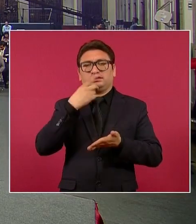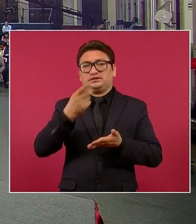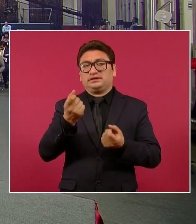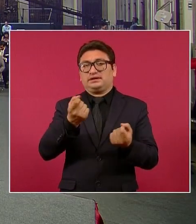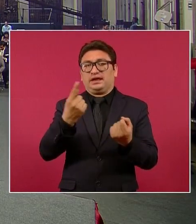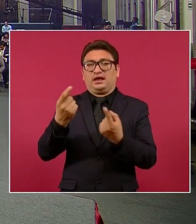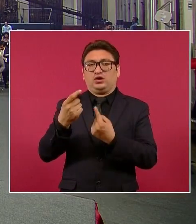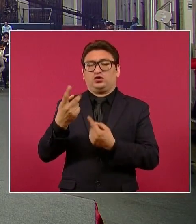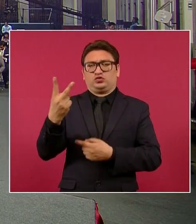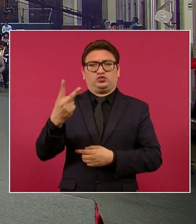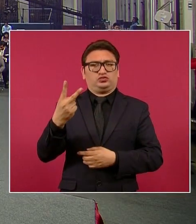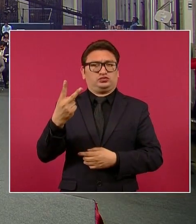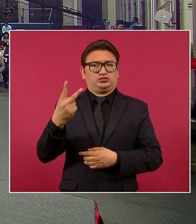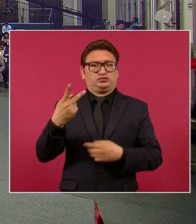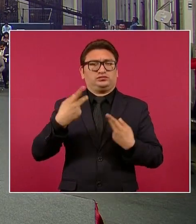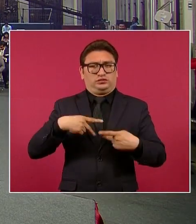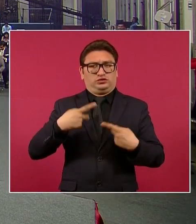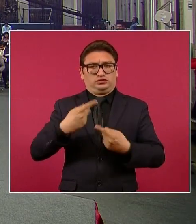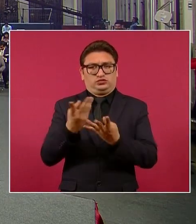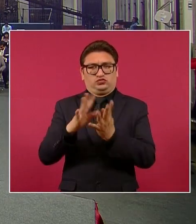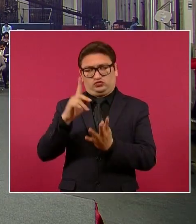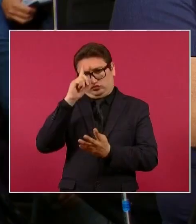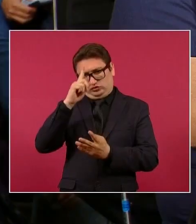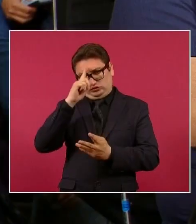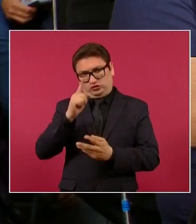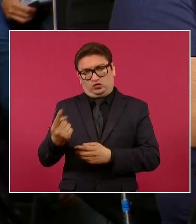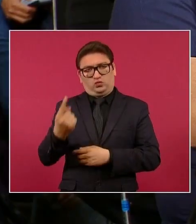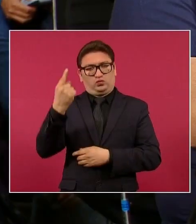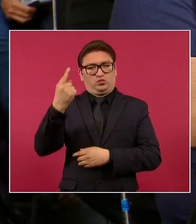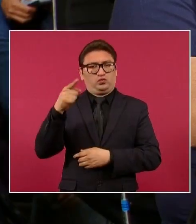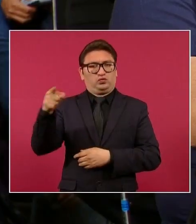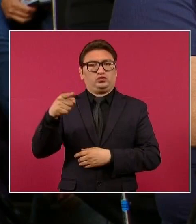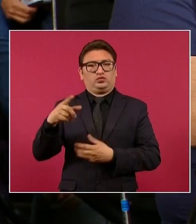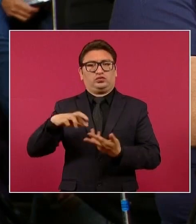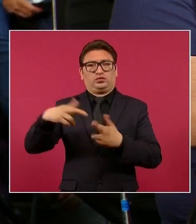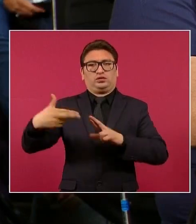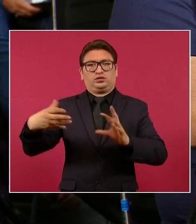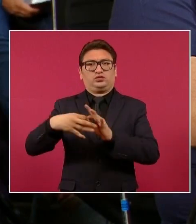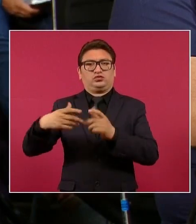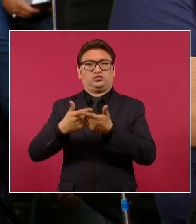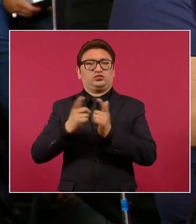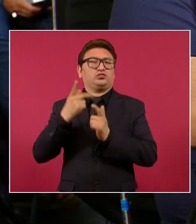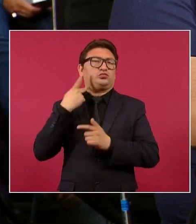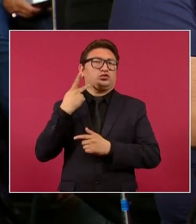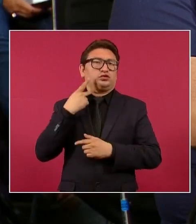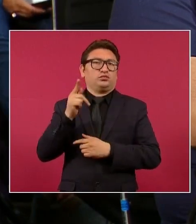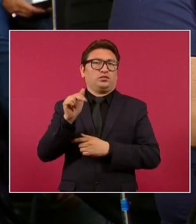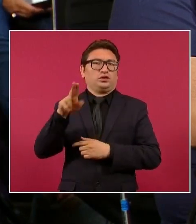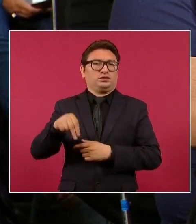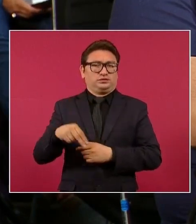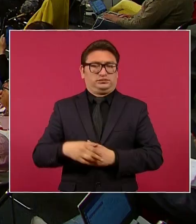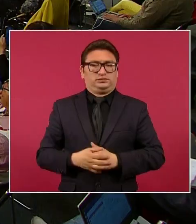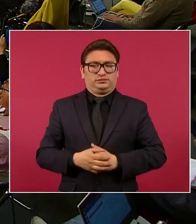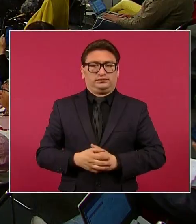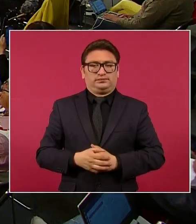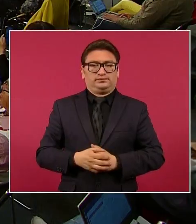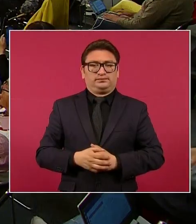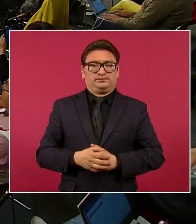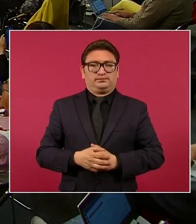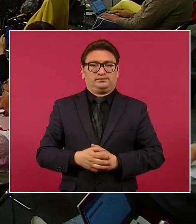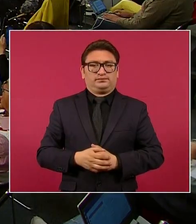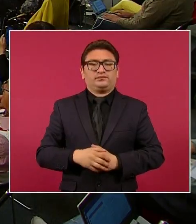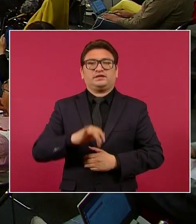algunos, dos de los consejeros, uno de ellos tenía relación con un partido político, con el PAN. Sí, aquí